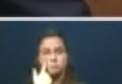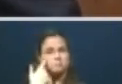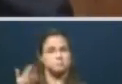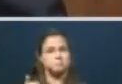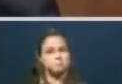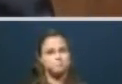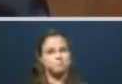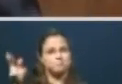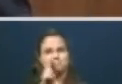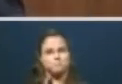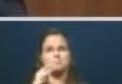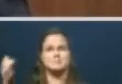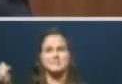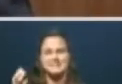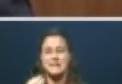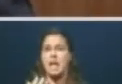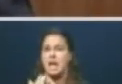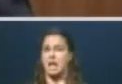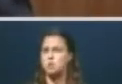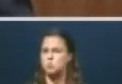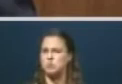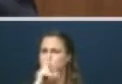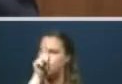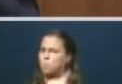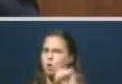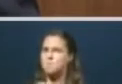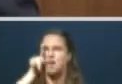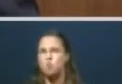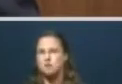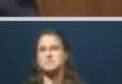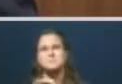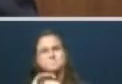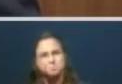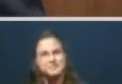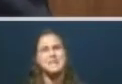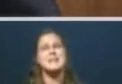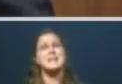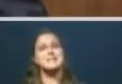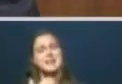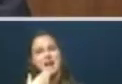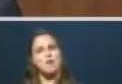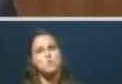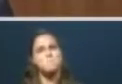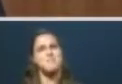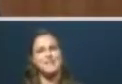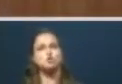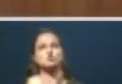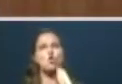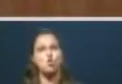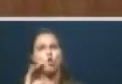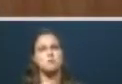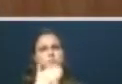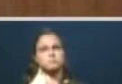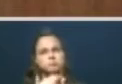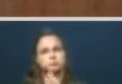reiterar es que los ayuntamientos lejos de ser un problema forman por el contrario parte de la solución para que nuestra comunidad siga